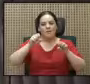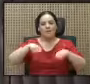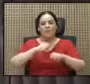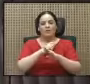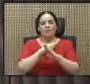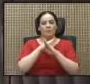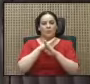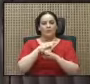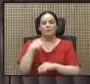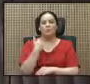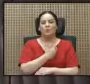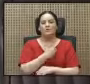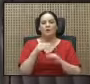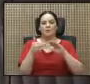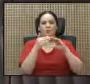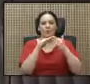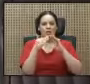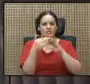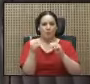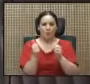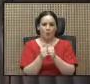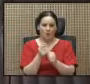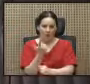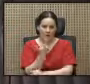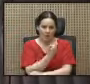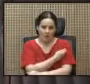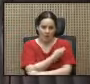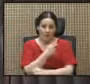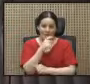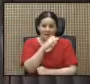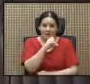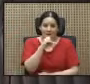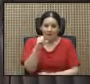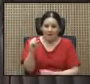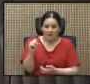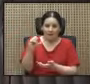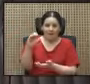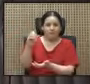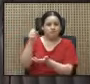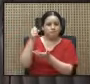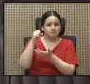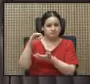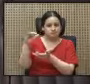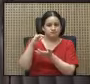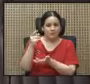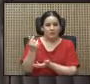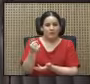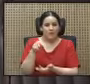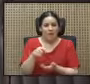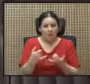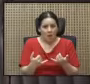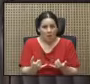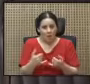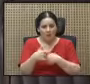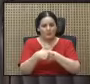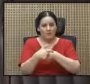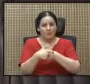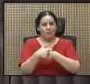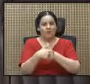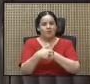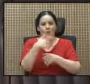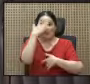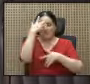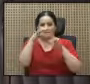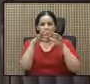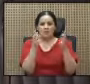nuestra población. La Caja ha recibido recursos en este momento de pandemia a raíz de